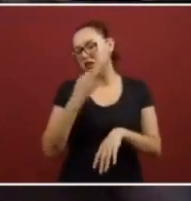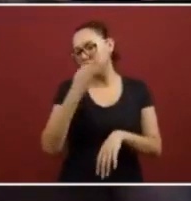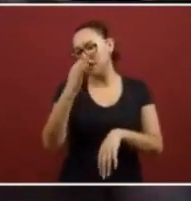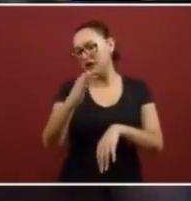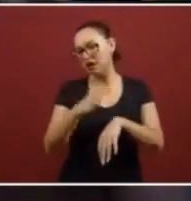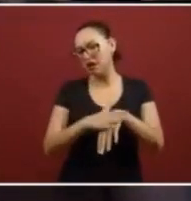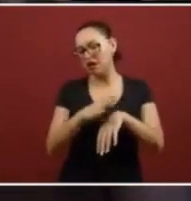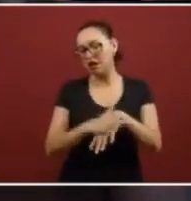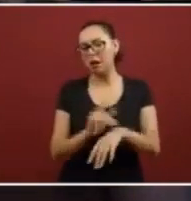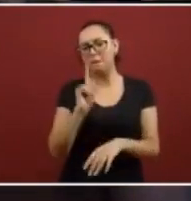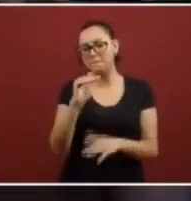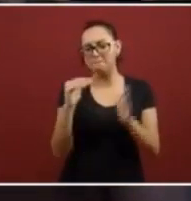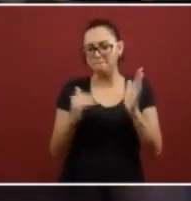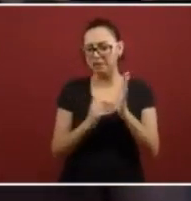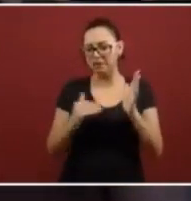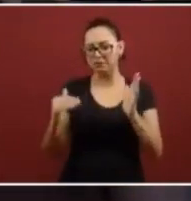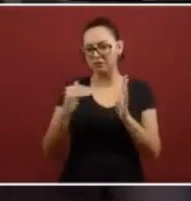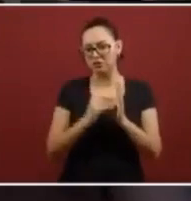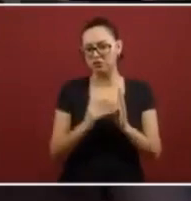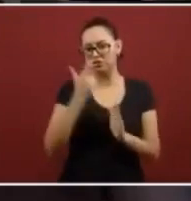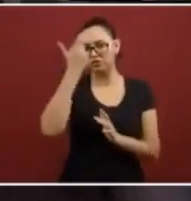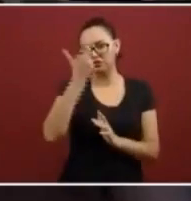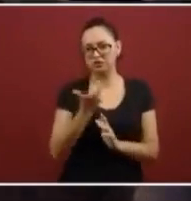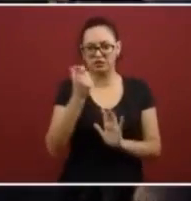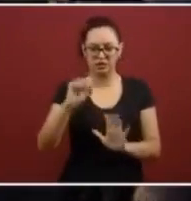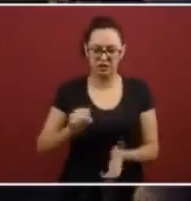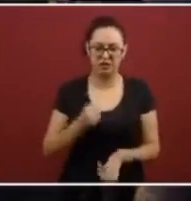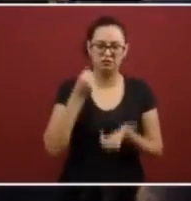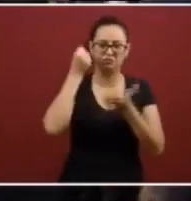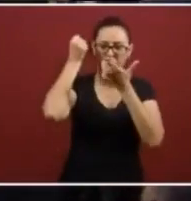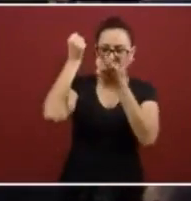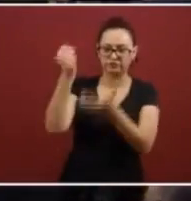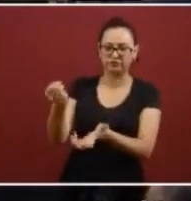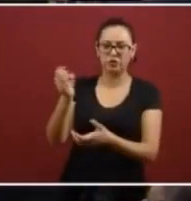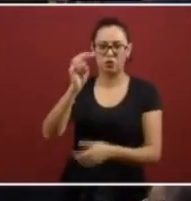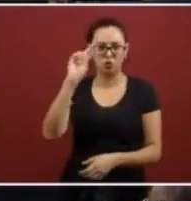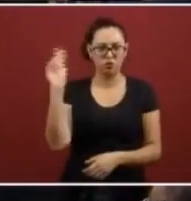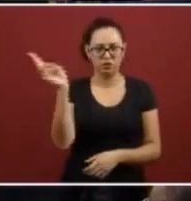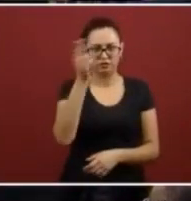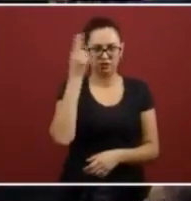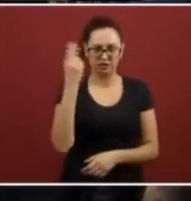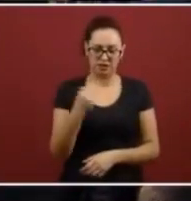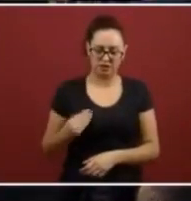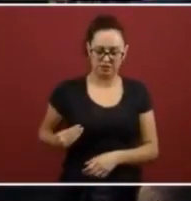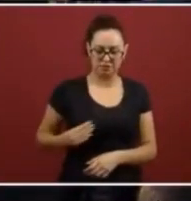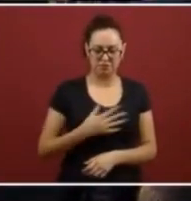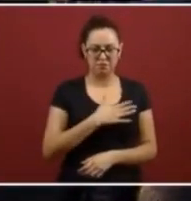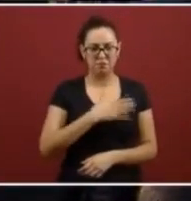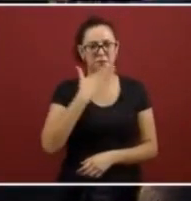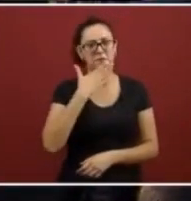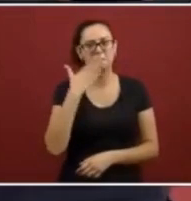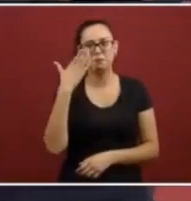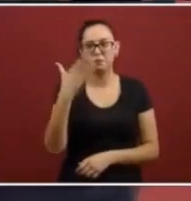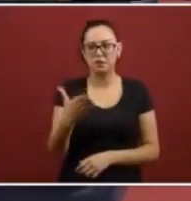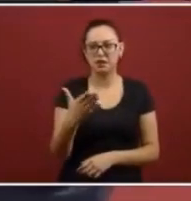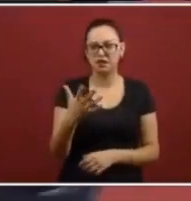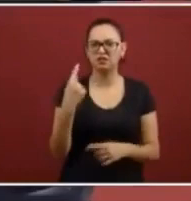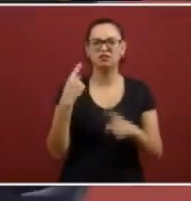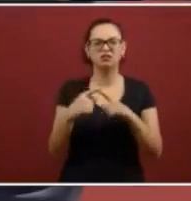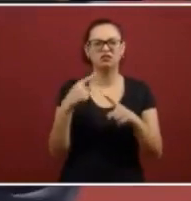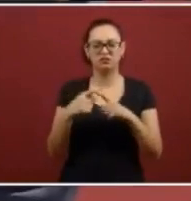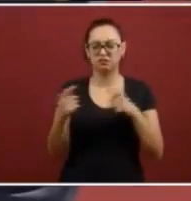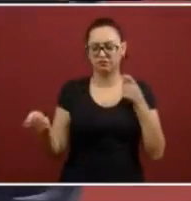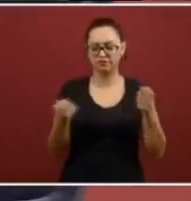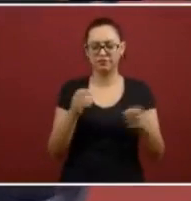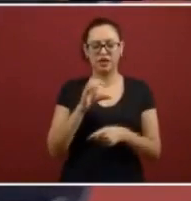los So he's millones asking de who pesos is que going están to be destinados managing para las universidades del the bienestar? 1,000 Le hago esta million pregunta pesos porque that are CREFAL